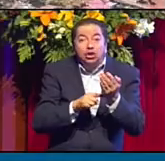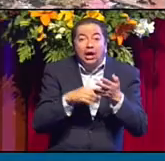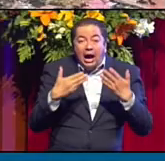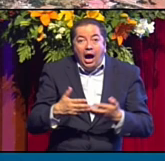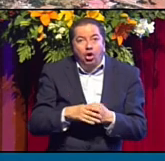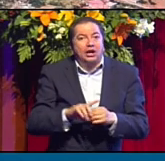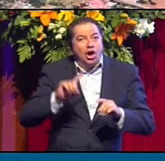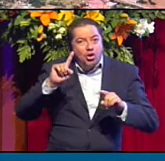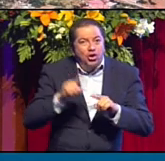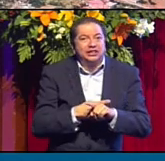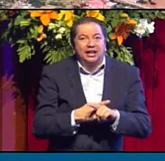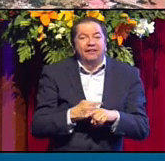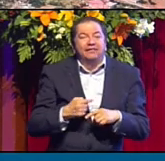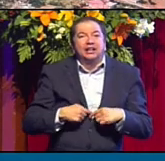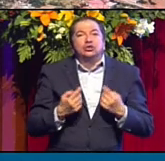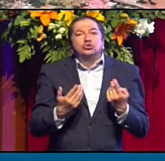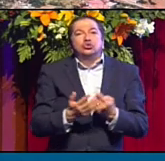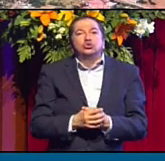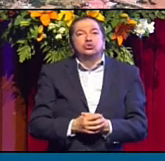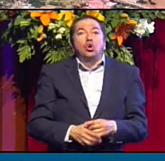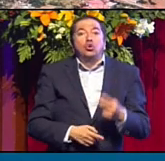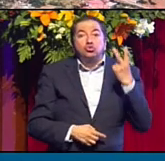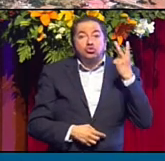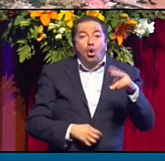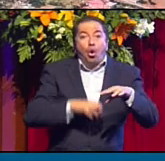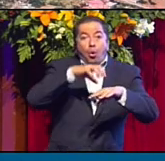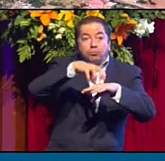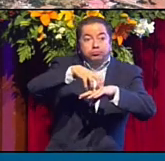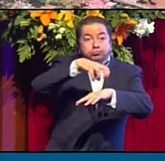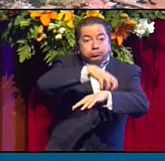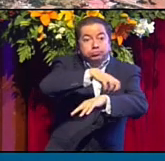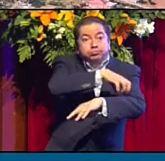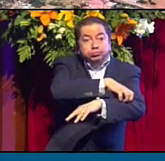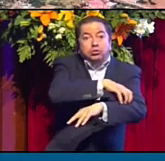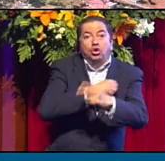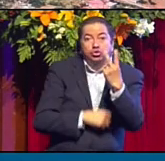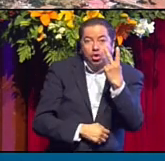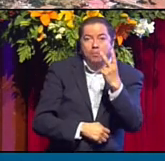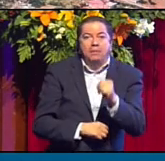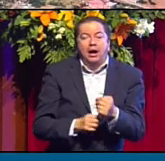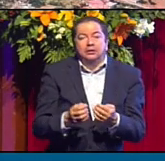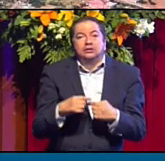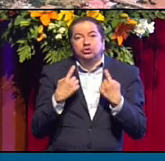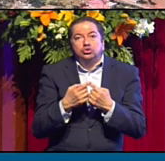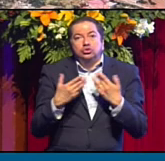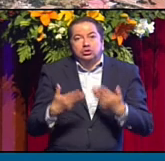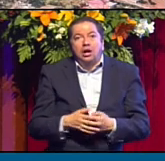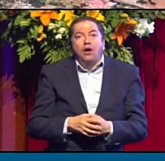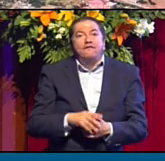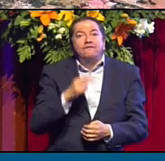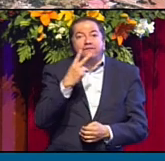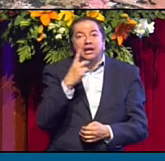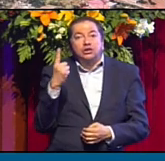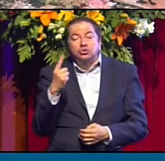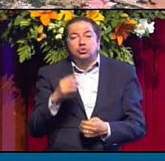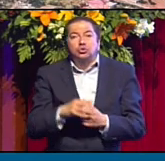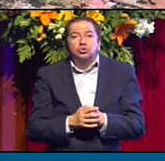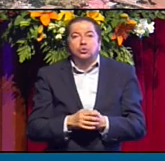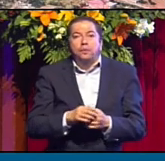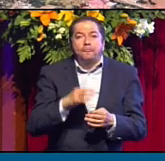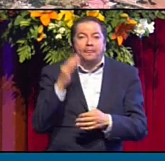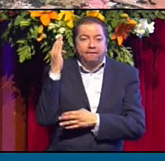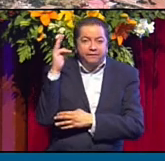vuelto a funcionar. Estamos habilitando dos cúpulas adicionales y adicionalmente podemos decir que con orgullo que el 21 de febrero del año